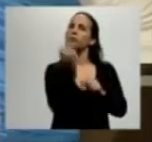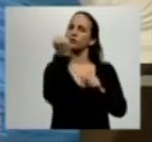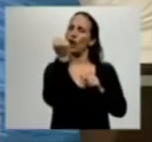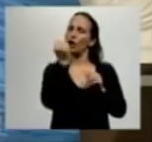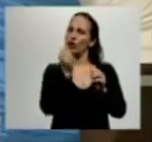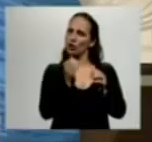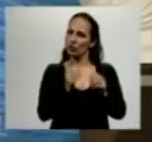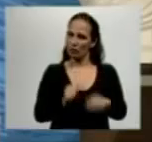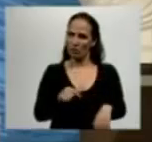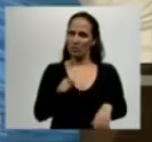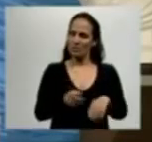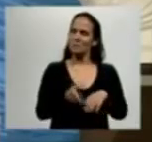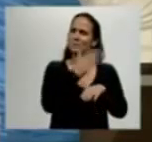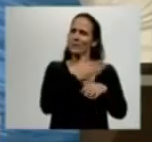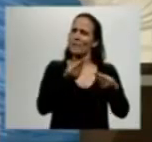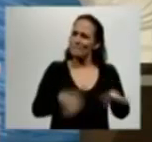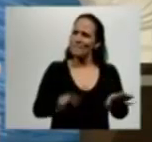hemos empezado